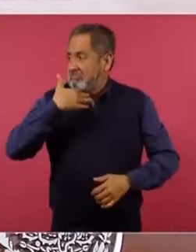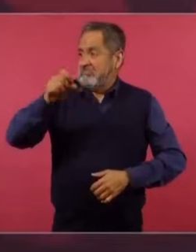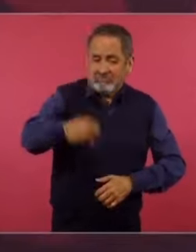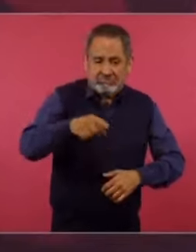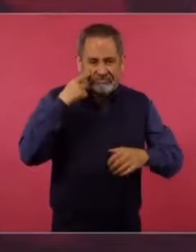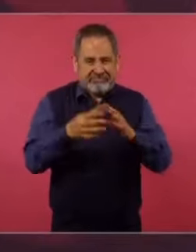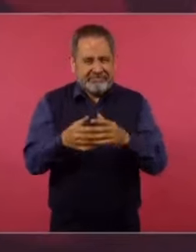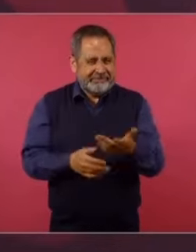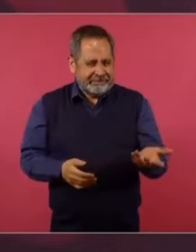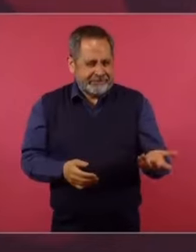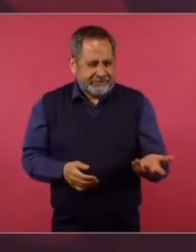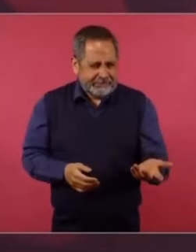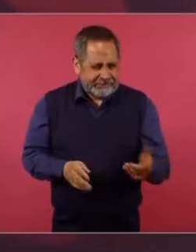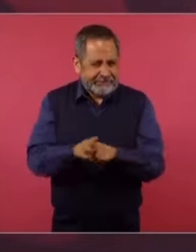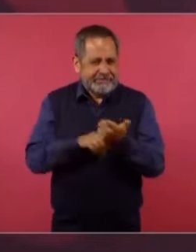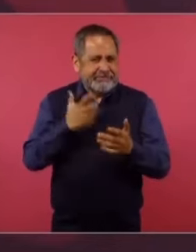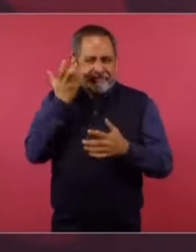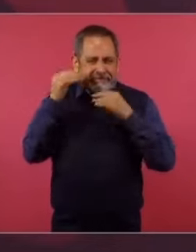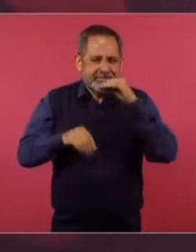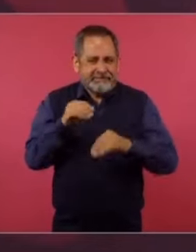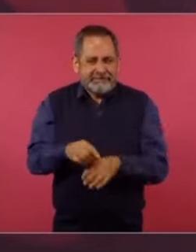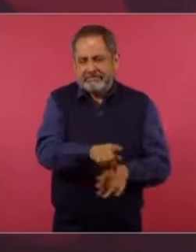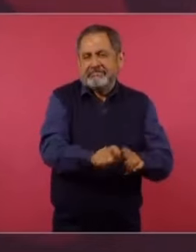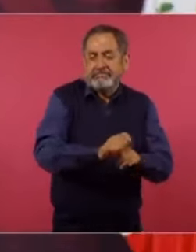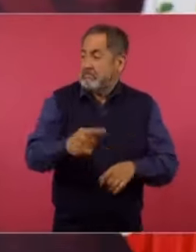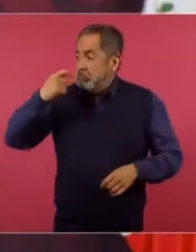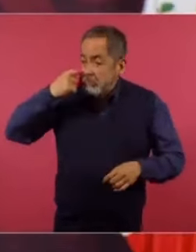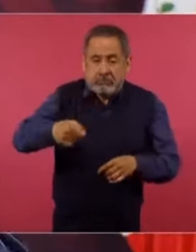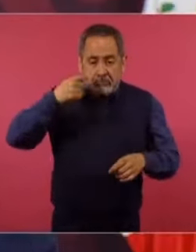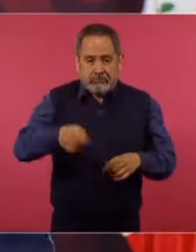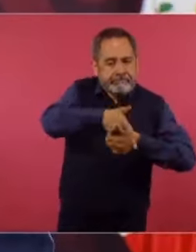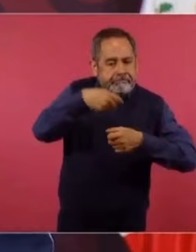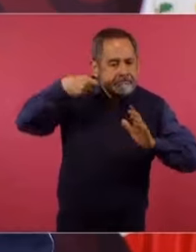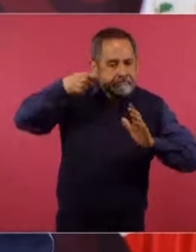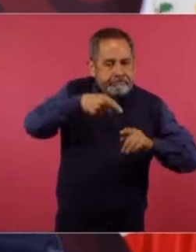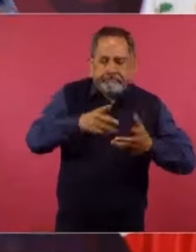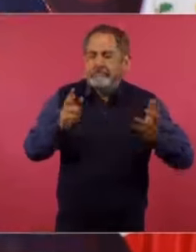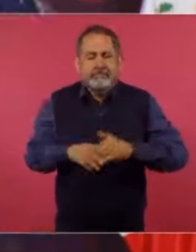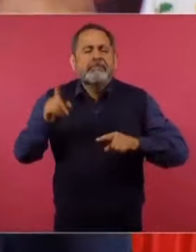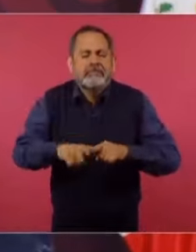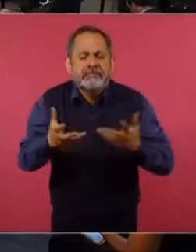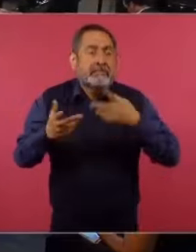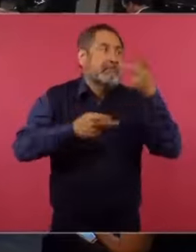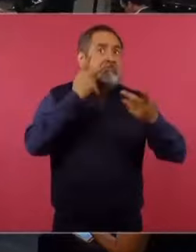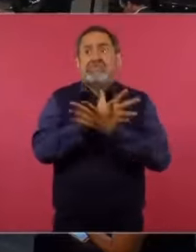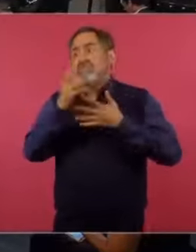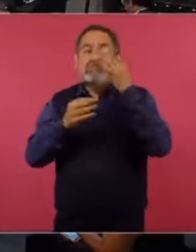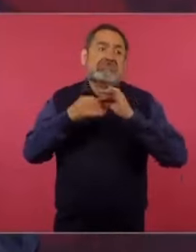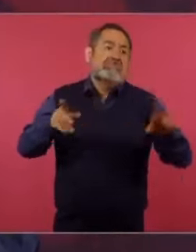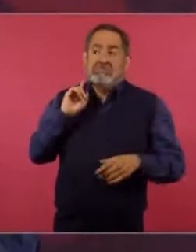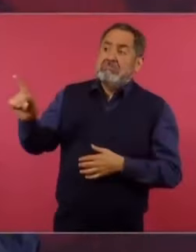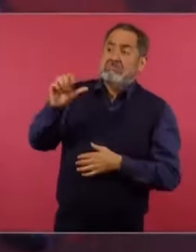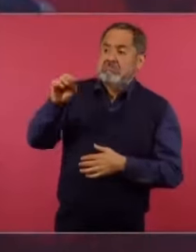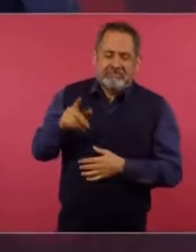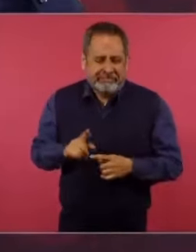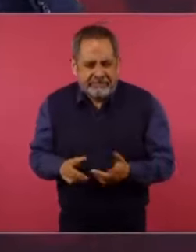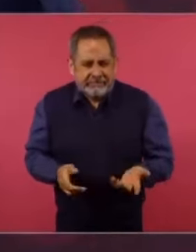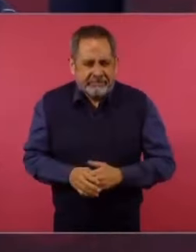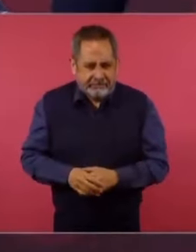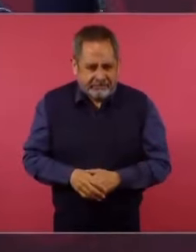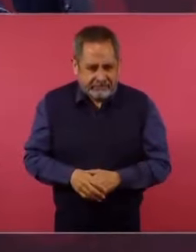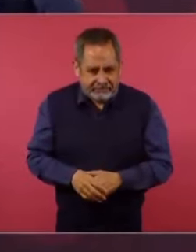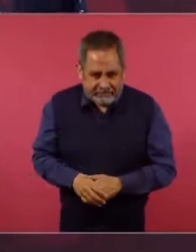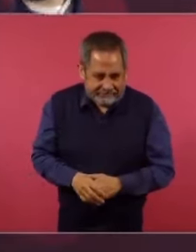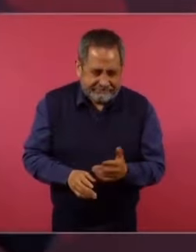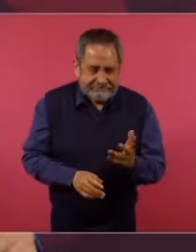con el hecho de que la señora estaba recibiendo el dinero, y la grabaron. ¿Quiénes hicieron el escándalo? O sea, no